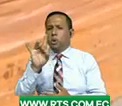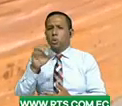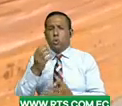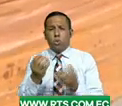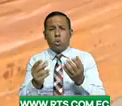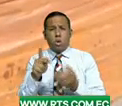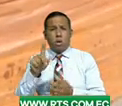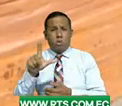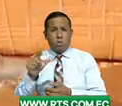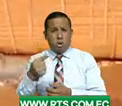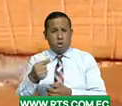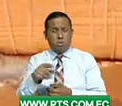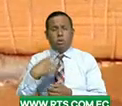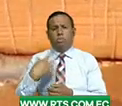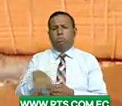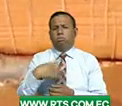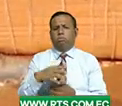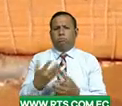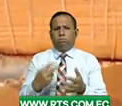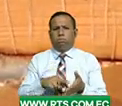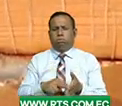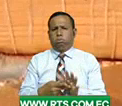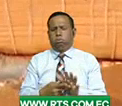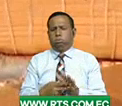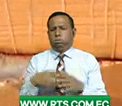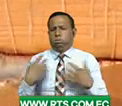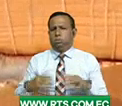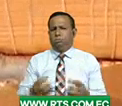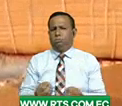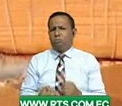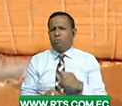kilogramos, es decir, casi media tonelada, informó Maite Morán.